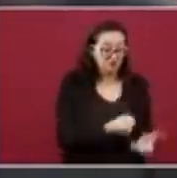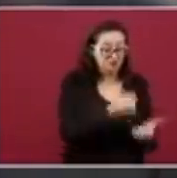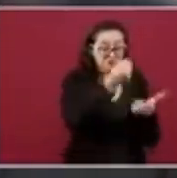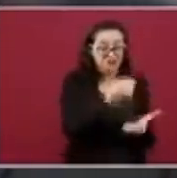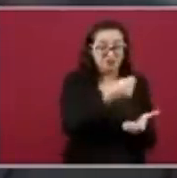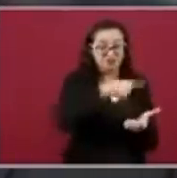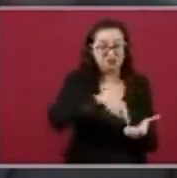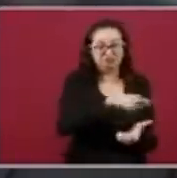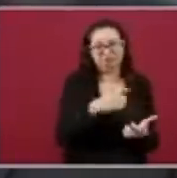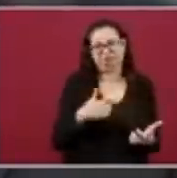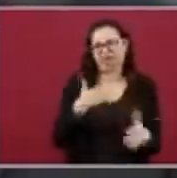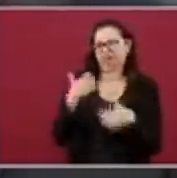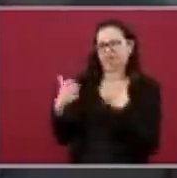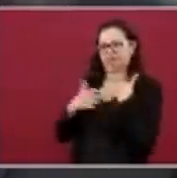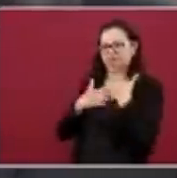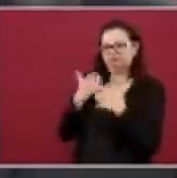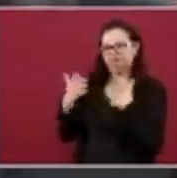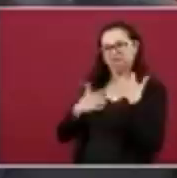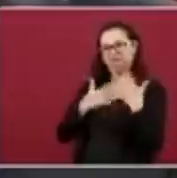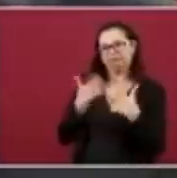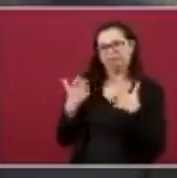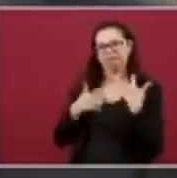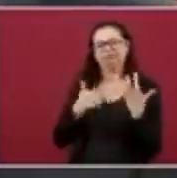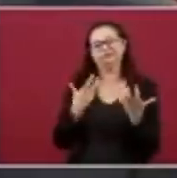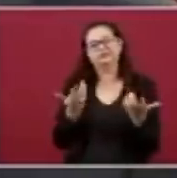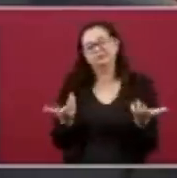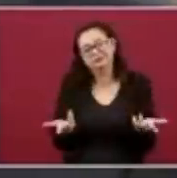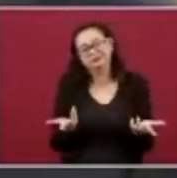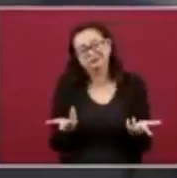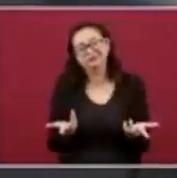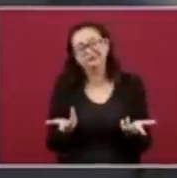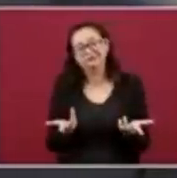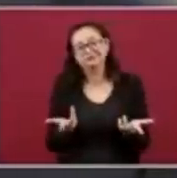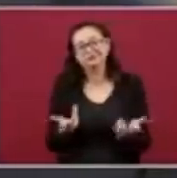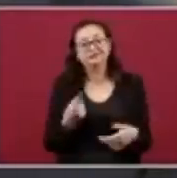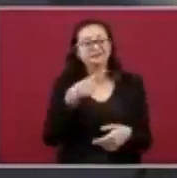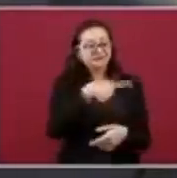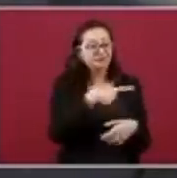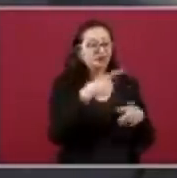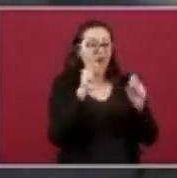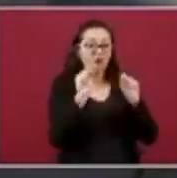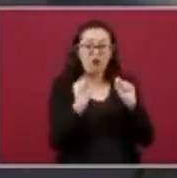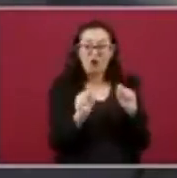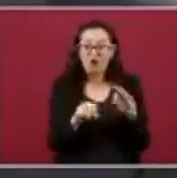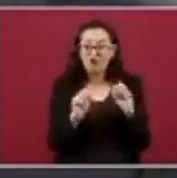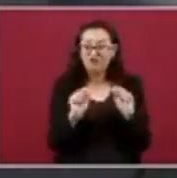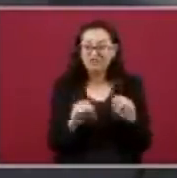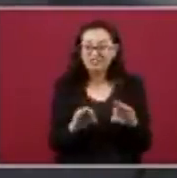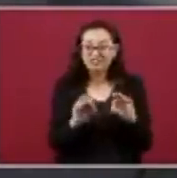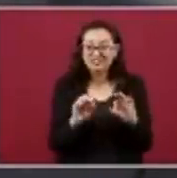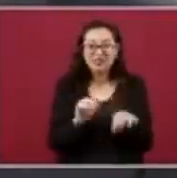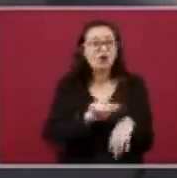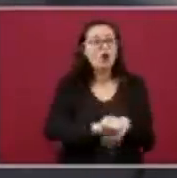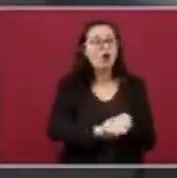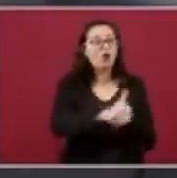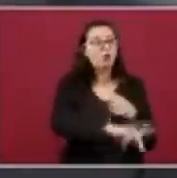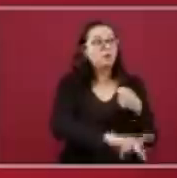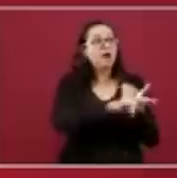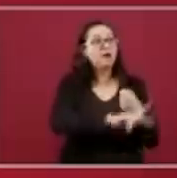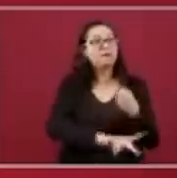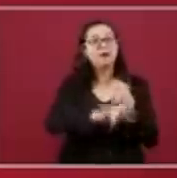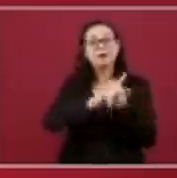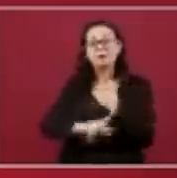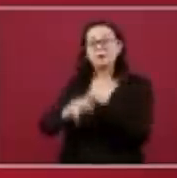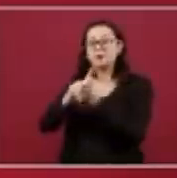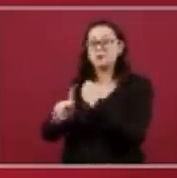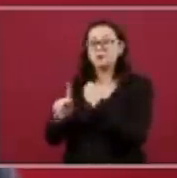están conformes. Ya lo he dicho, habían oficinas en el extranjero.